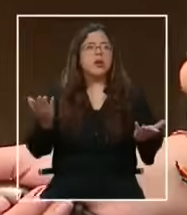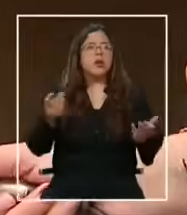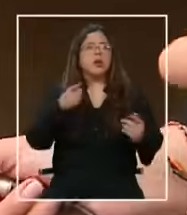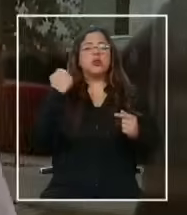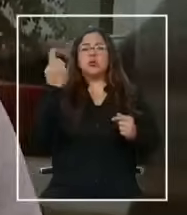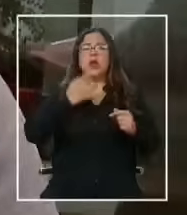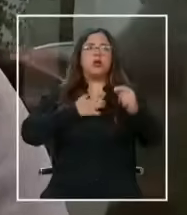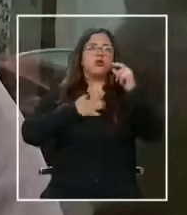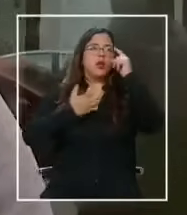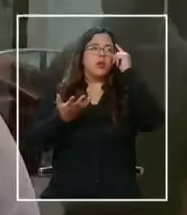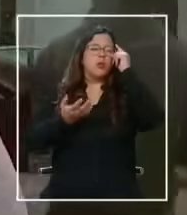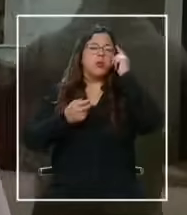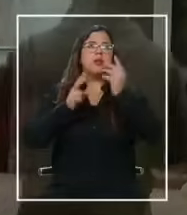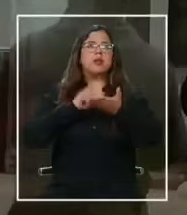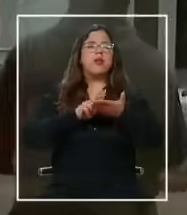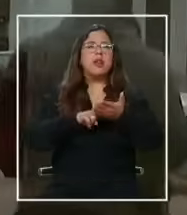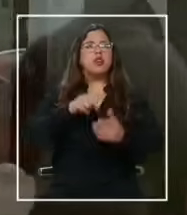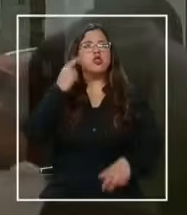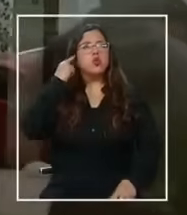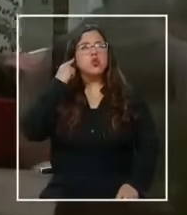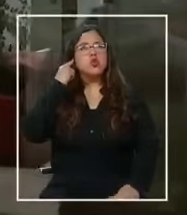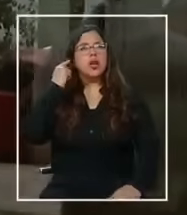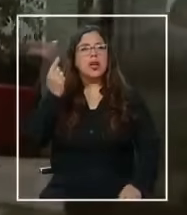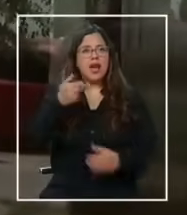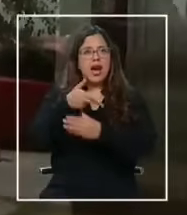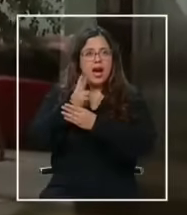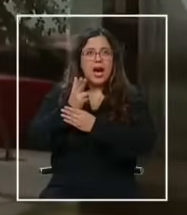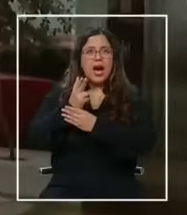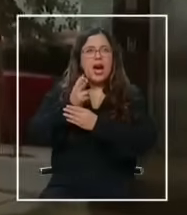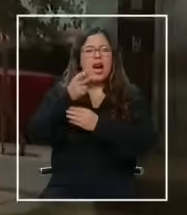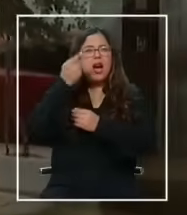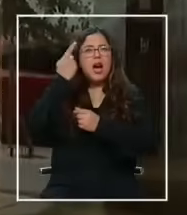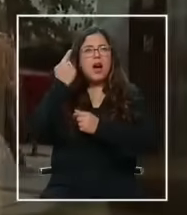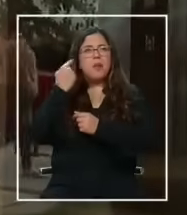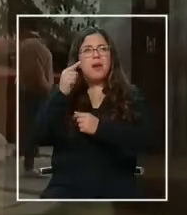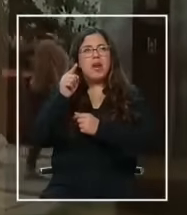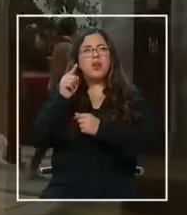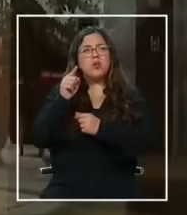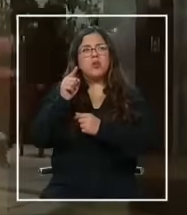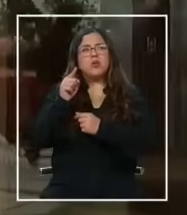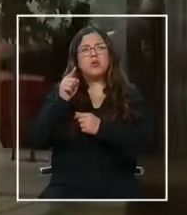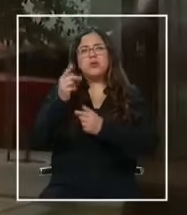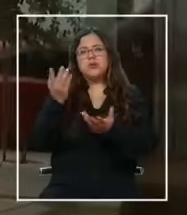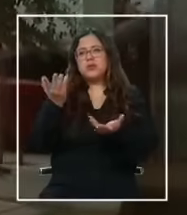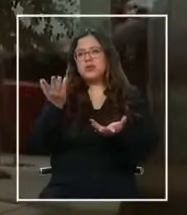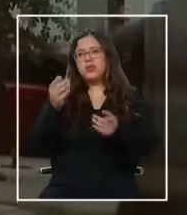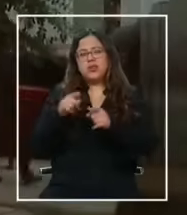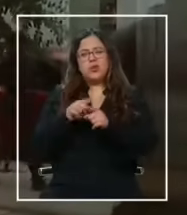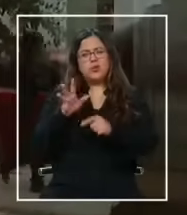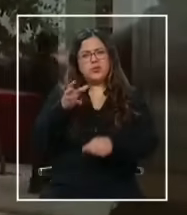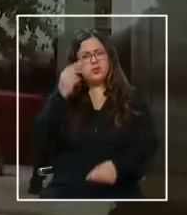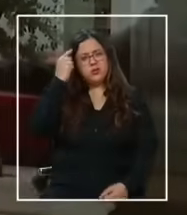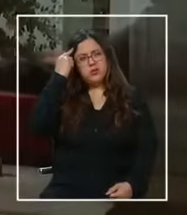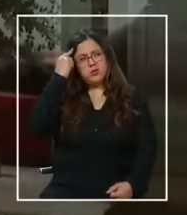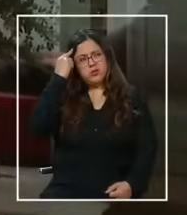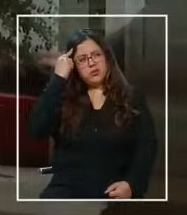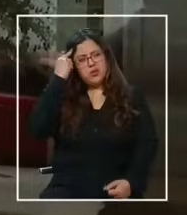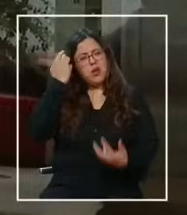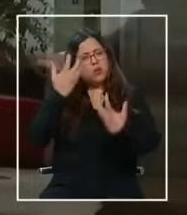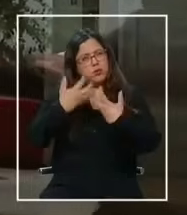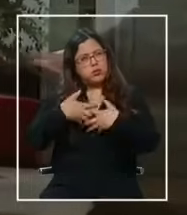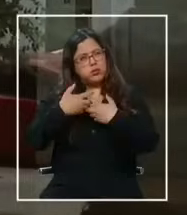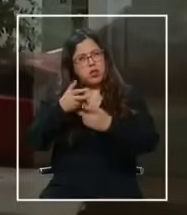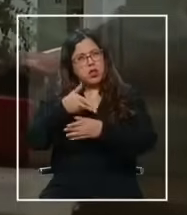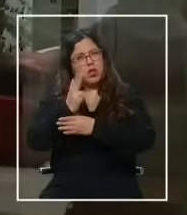nos asustamos realmente yo escuché el disparo pero uno duda de que es un disparo siempre te quedas un momento pensando